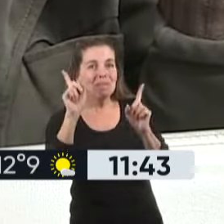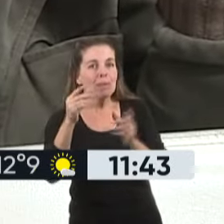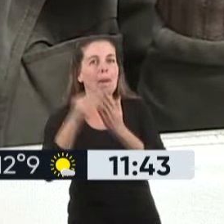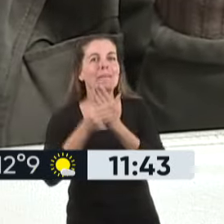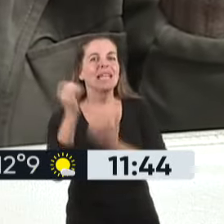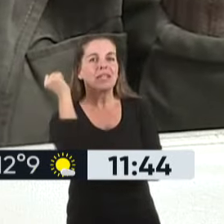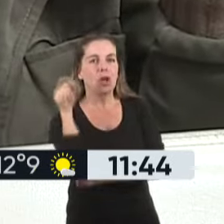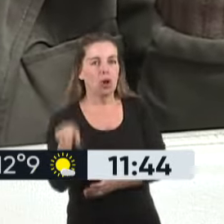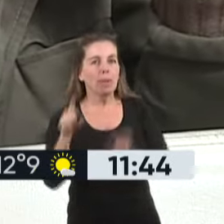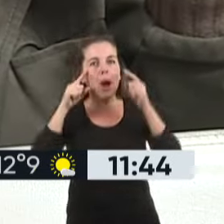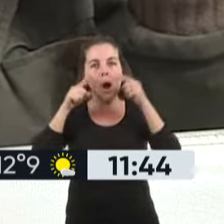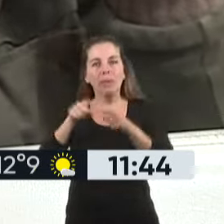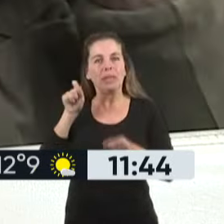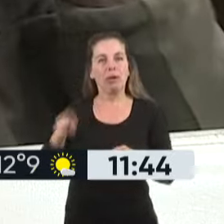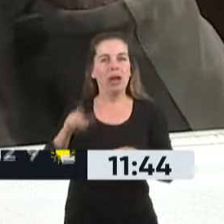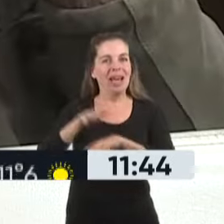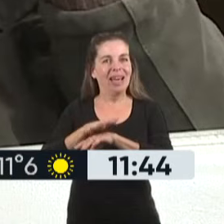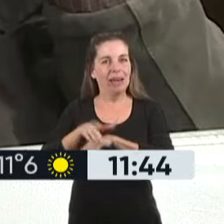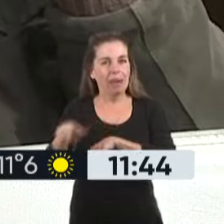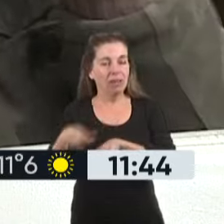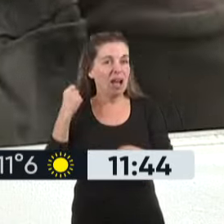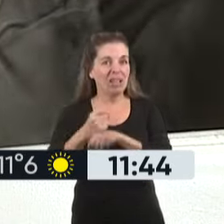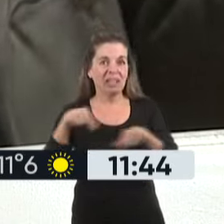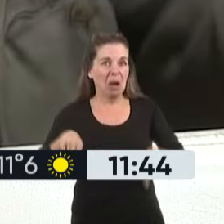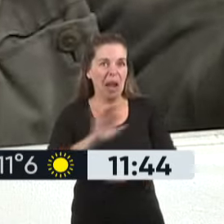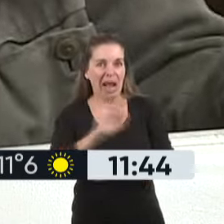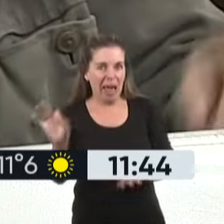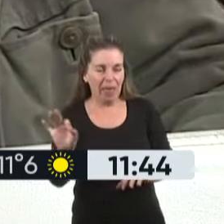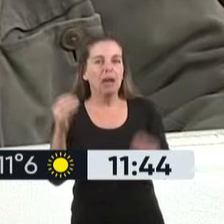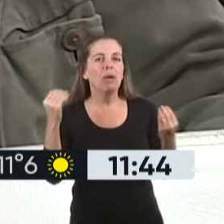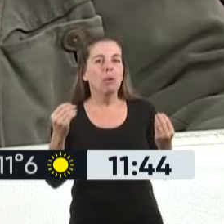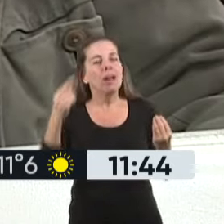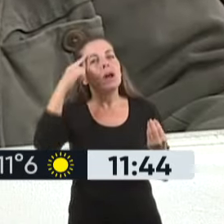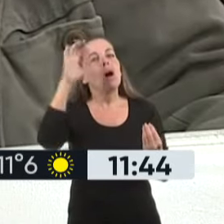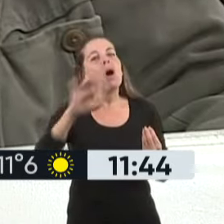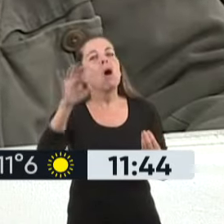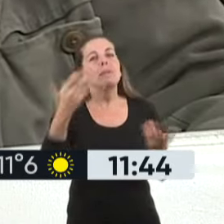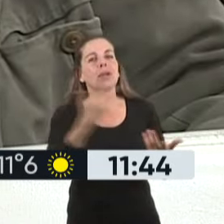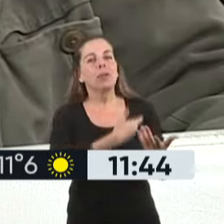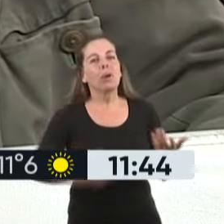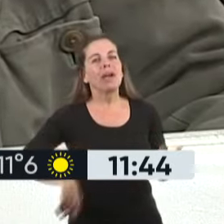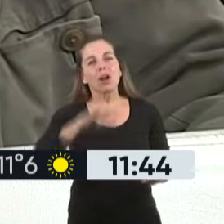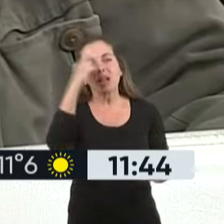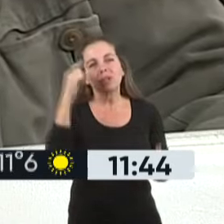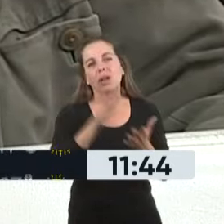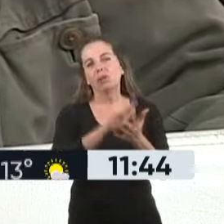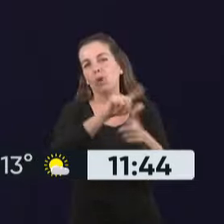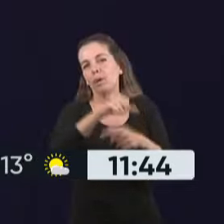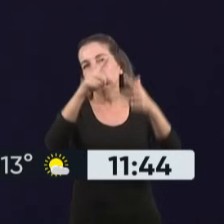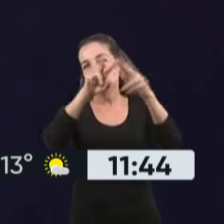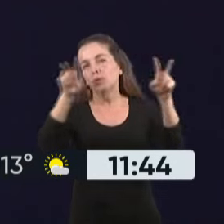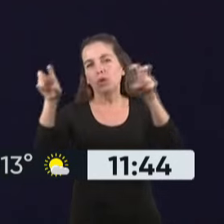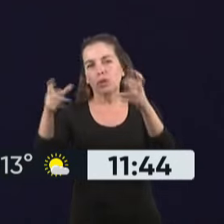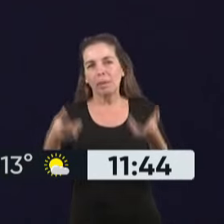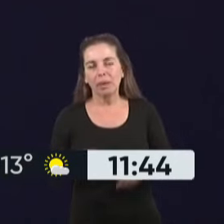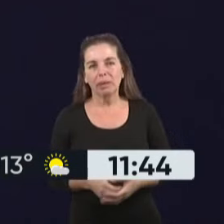esa función y que, bueno, por ahora no se está cumpliendo. ¿Cuál es la mirada que tiene el gobierno nacional al respecto?